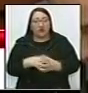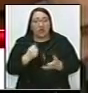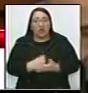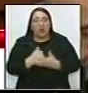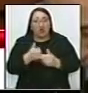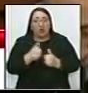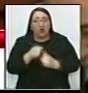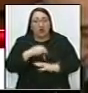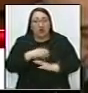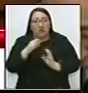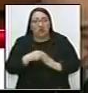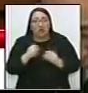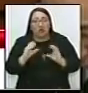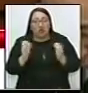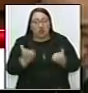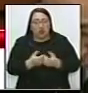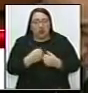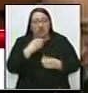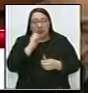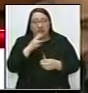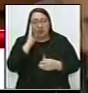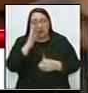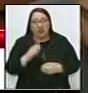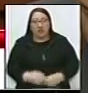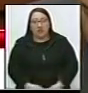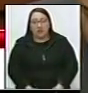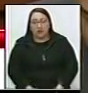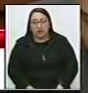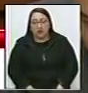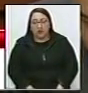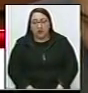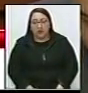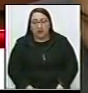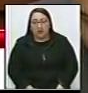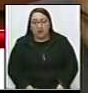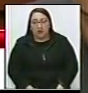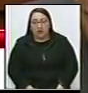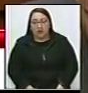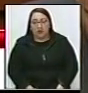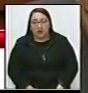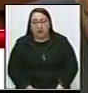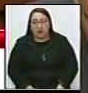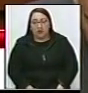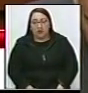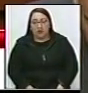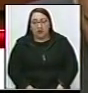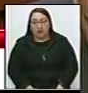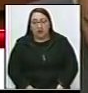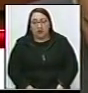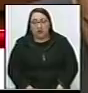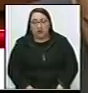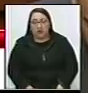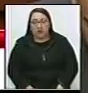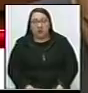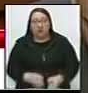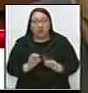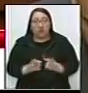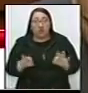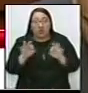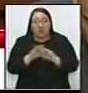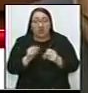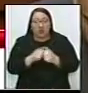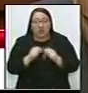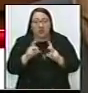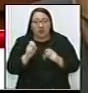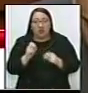esos proyectos como el Parlamento lo decida. Así que eso es el punto sustantivo y medular en este tema, presidente.